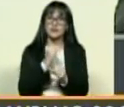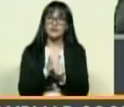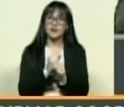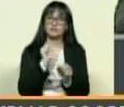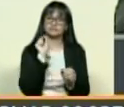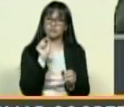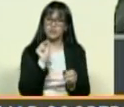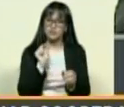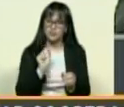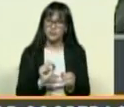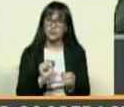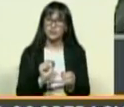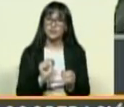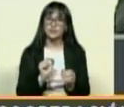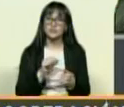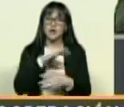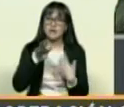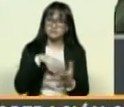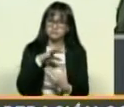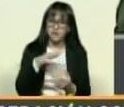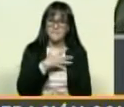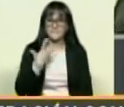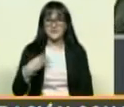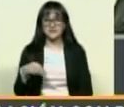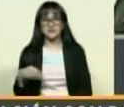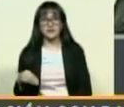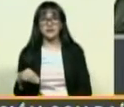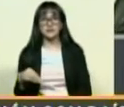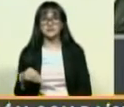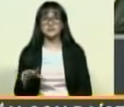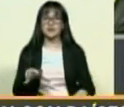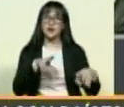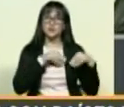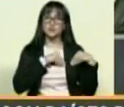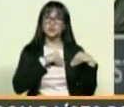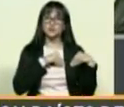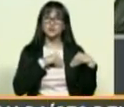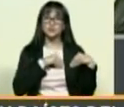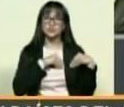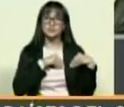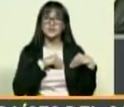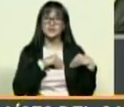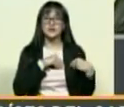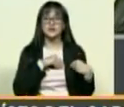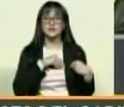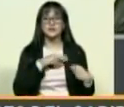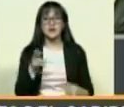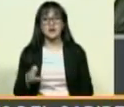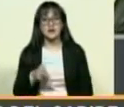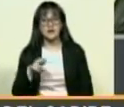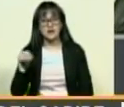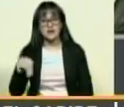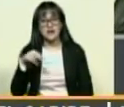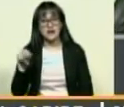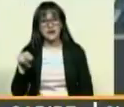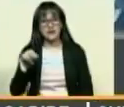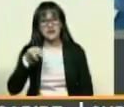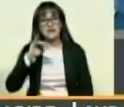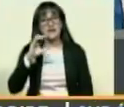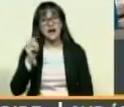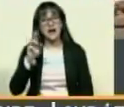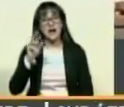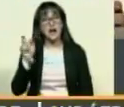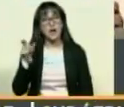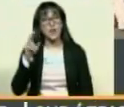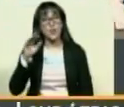de Riesgo y Desastres, para la Presidencia Pro Tempore que va a asumir Nicaragua en breves minutos, y para todos